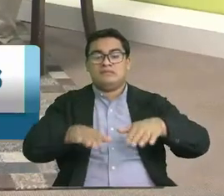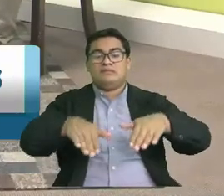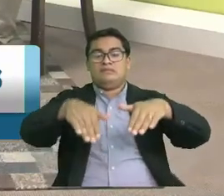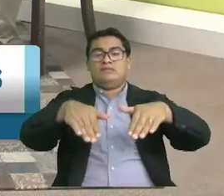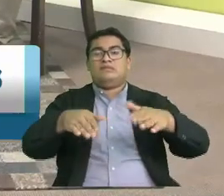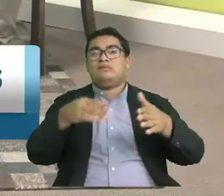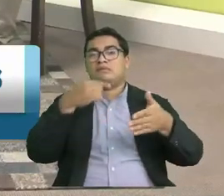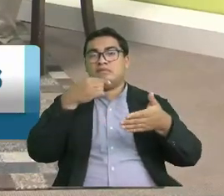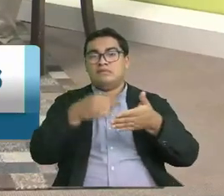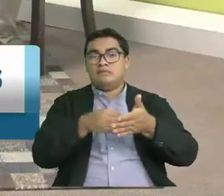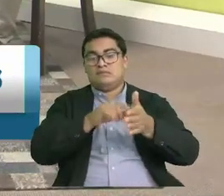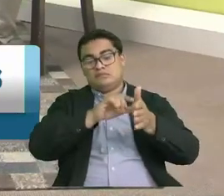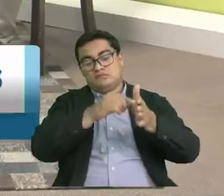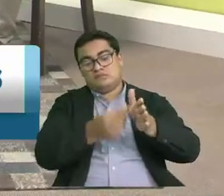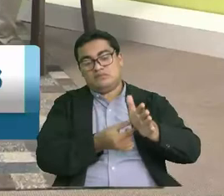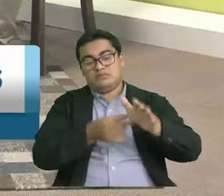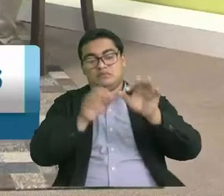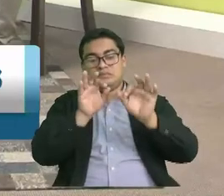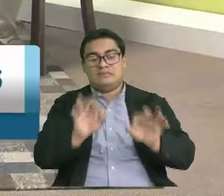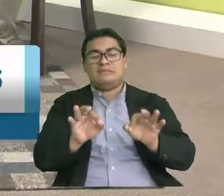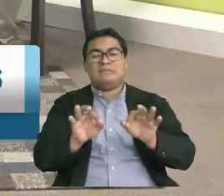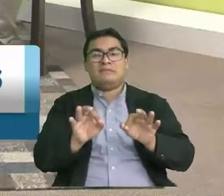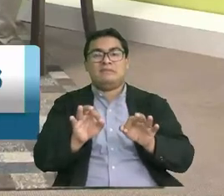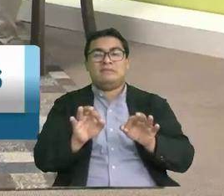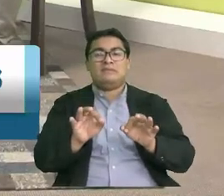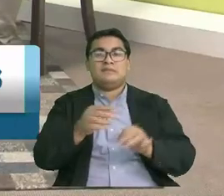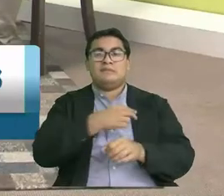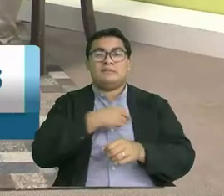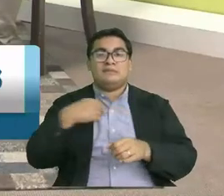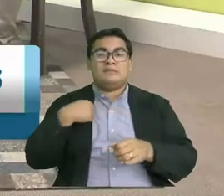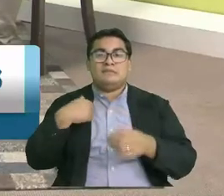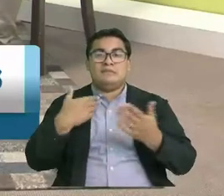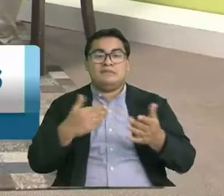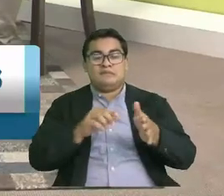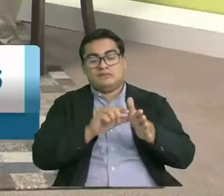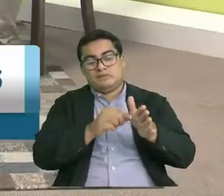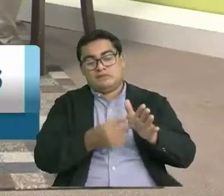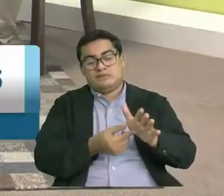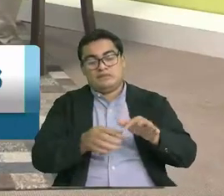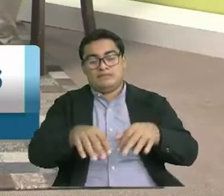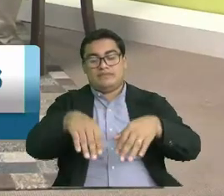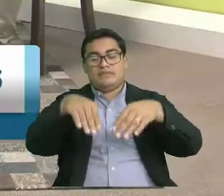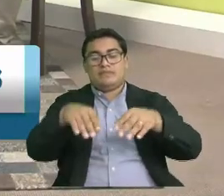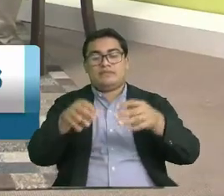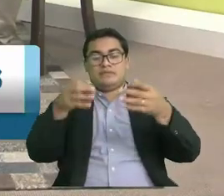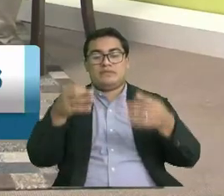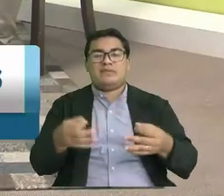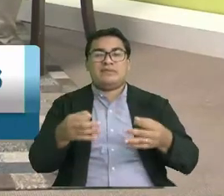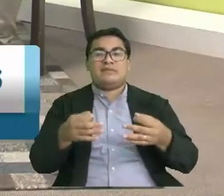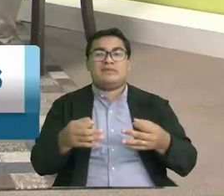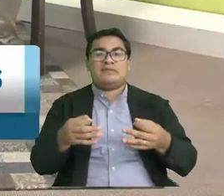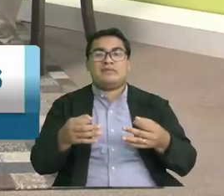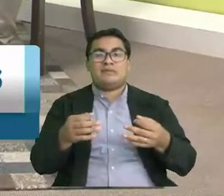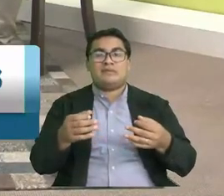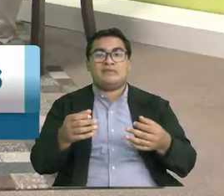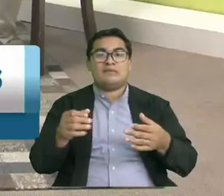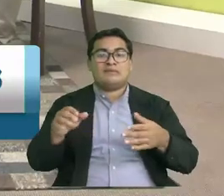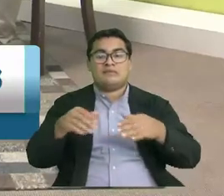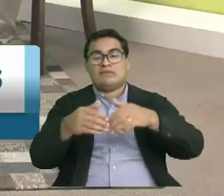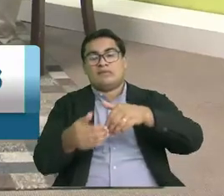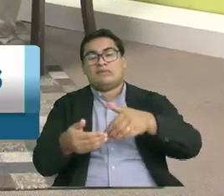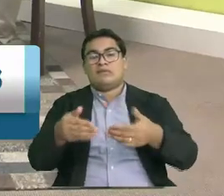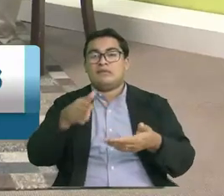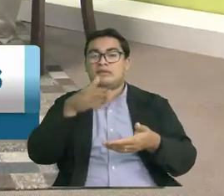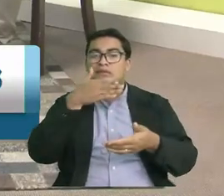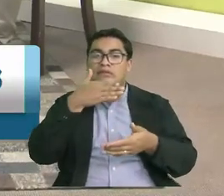se corrige y se forma el arco plantar. Entonces, la plantilla, ¿qué es lo que hace? Corregir el arco plantar interno y evitar esa deformidad hacia adentro